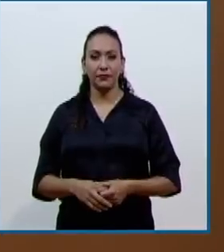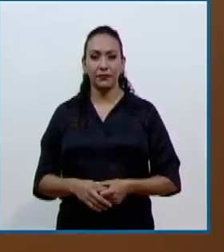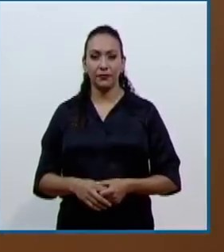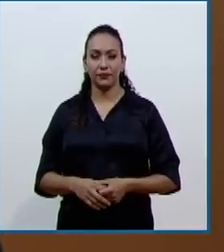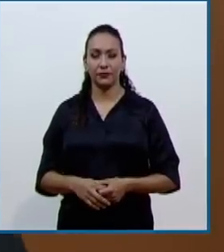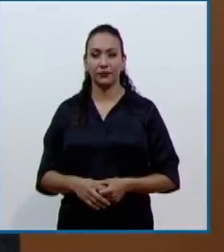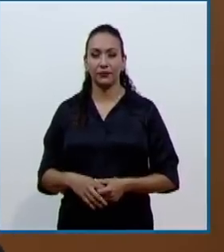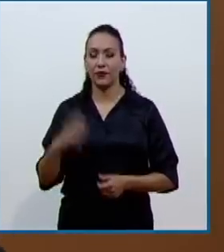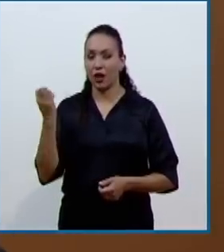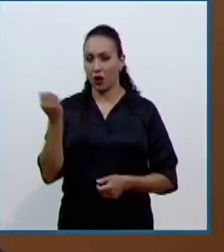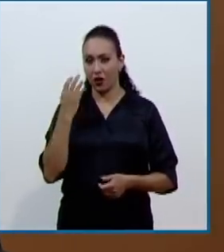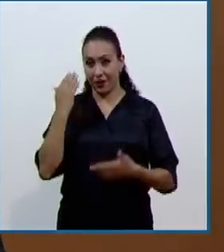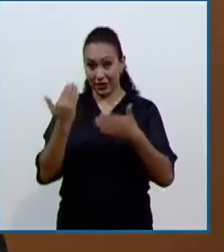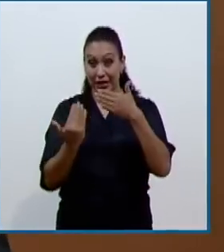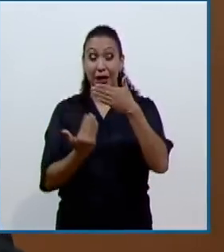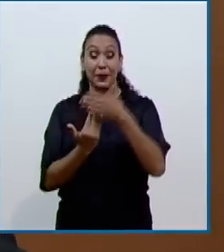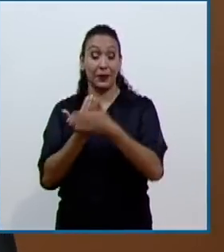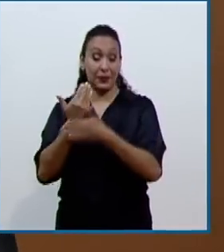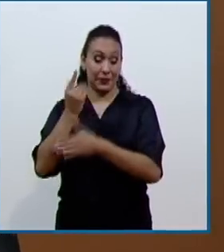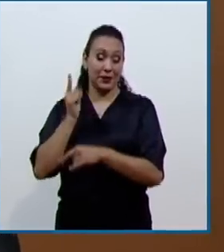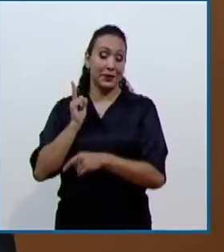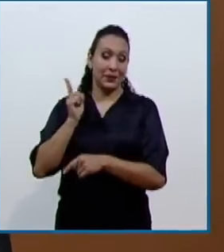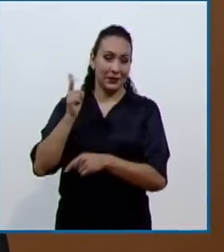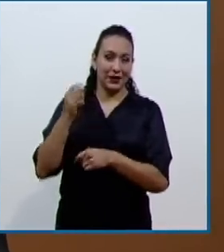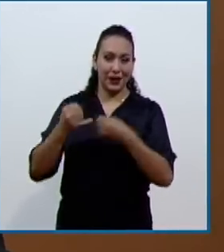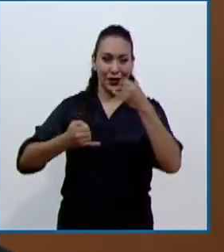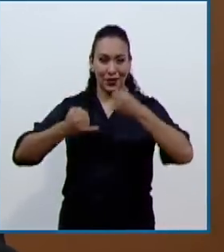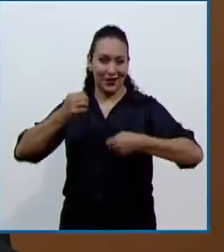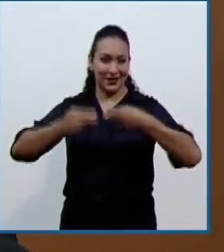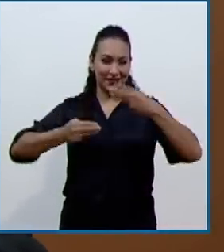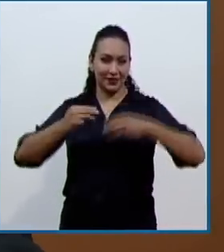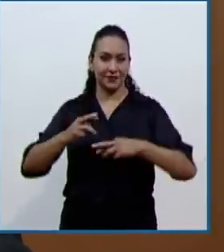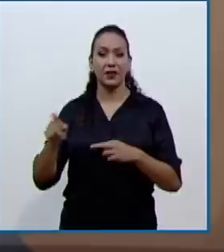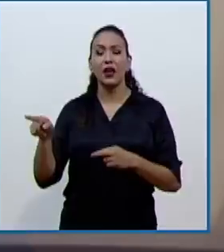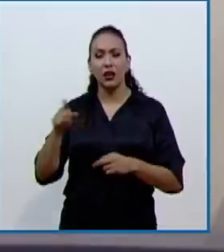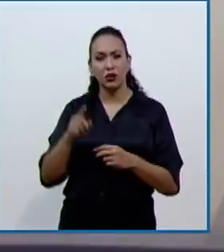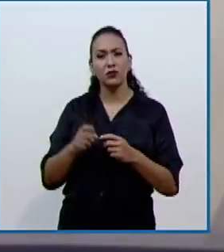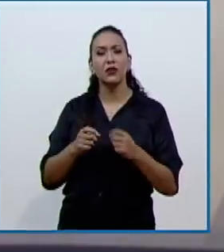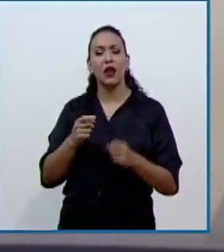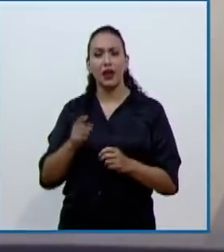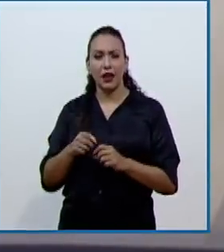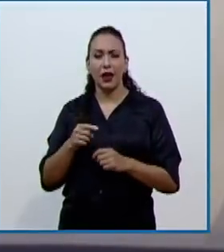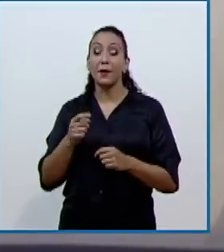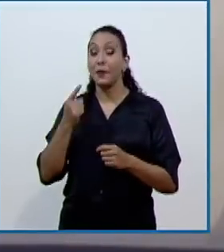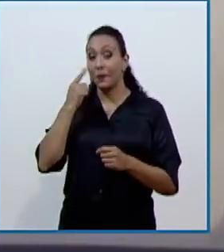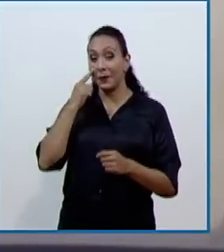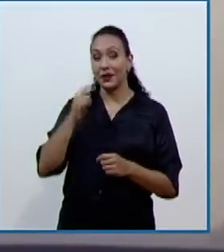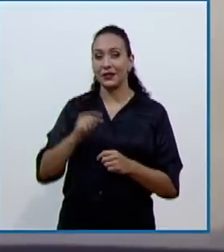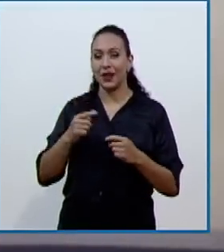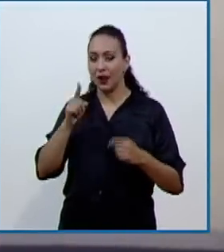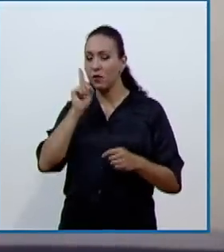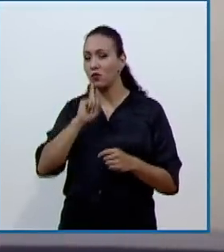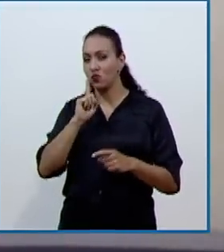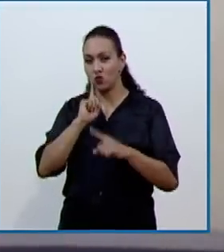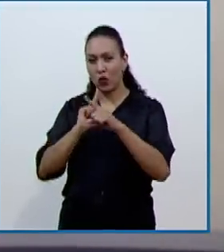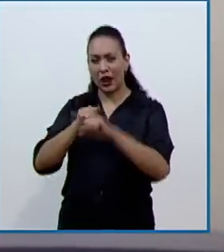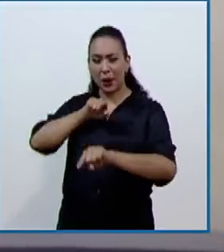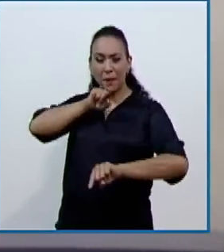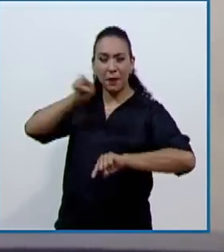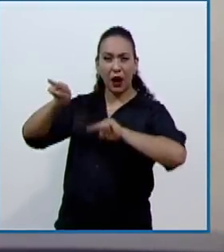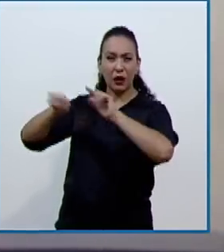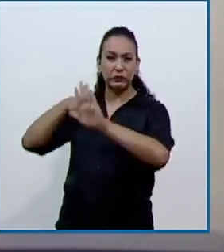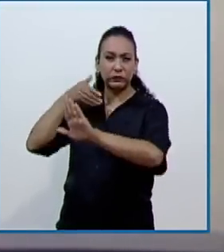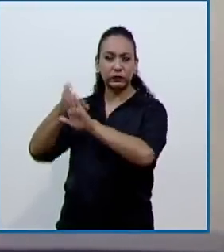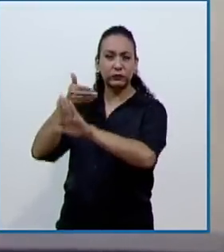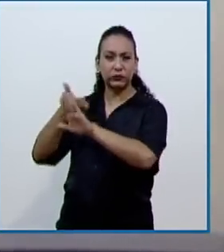En la conferencia matutina de impartidores de justicia federal, también respondieron a acusaciones de la consejera jurídica del Poder Ejecutivo Federal en